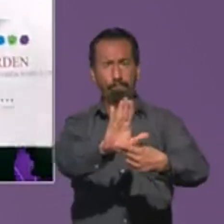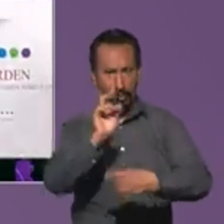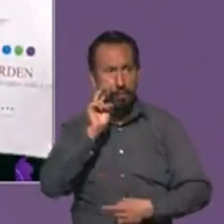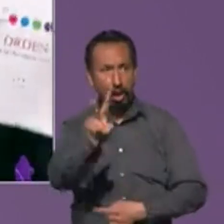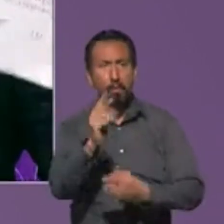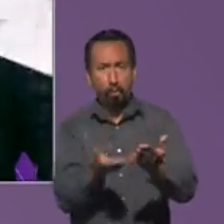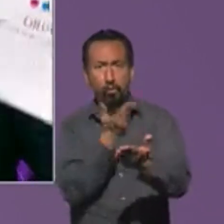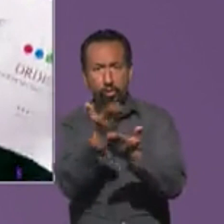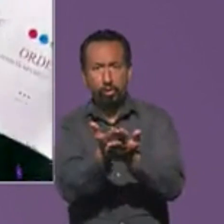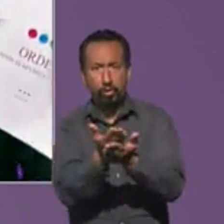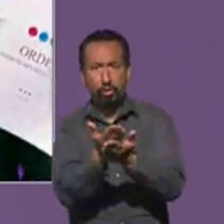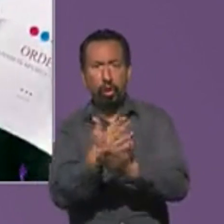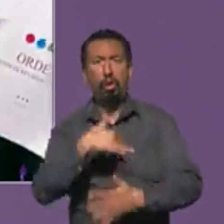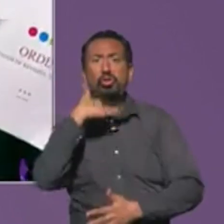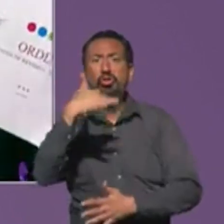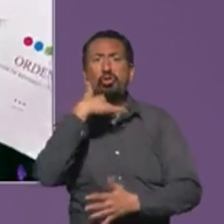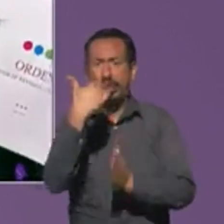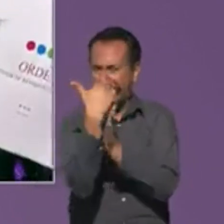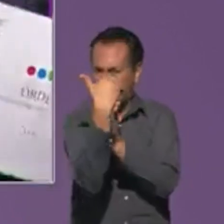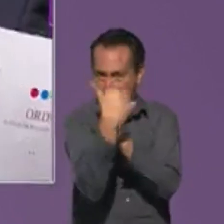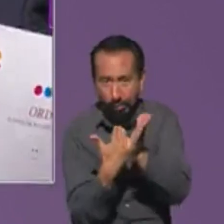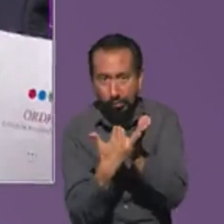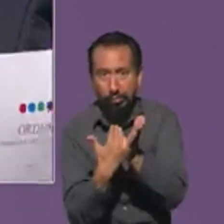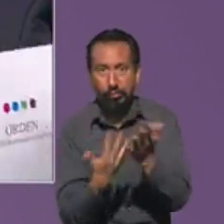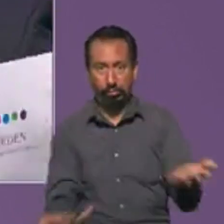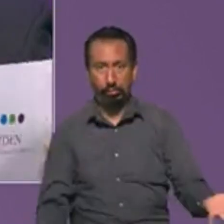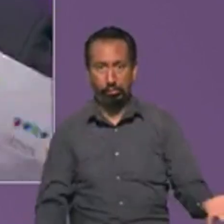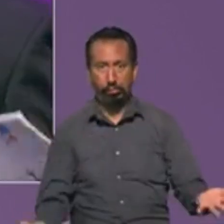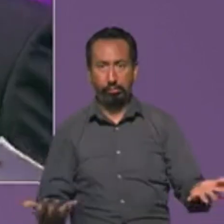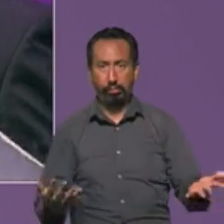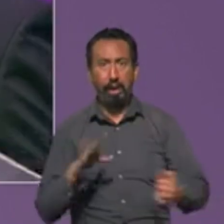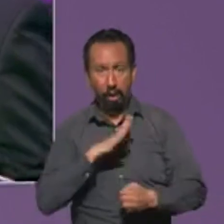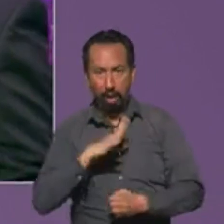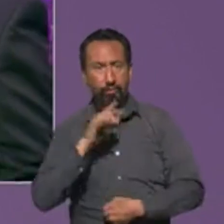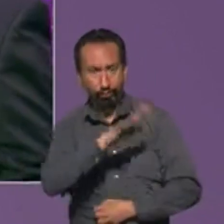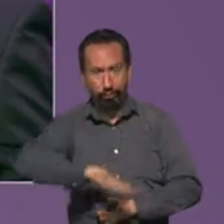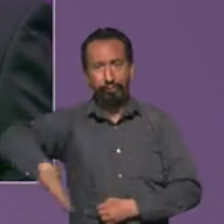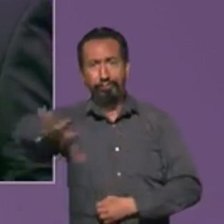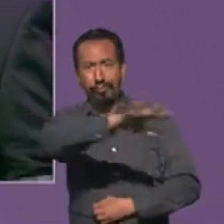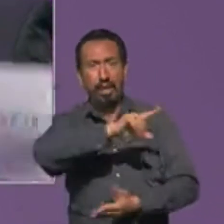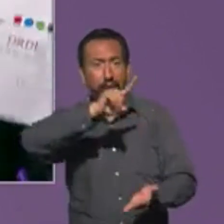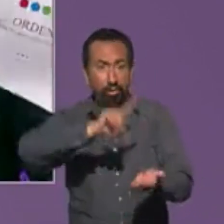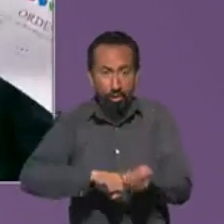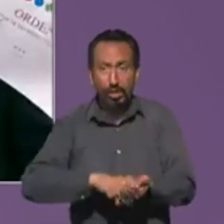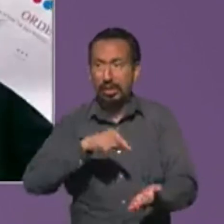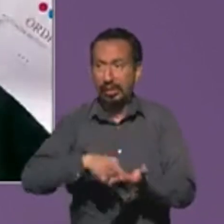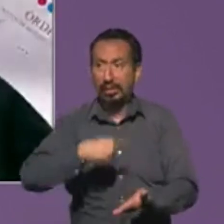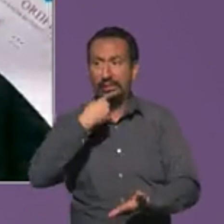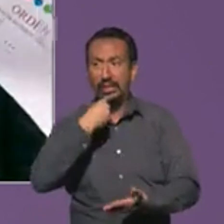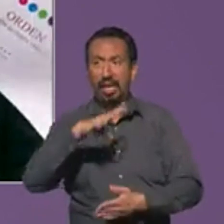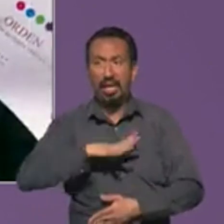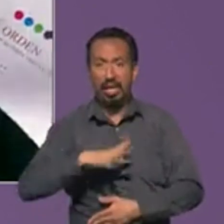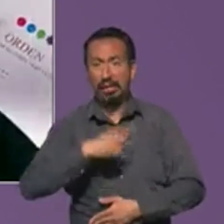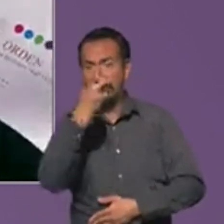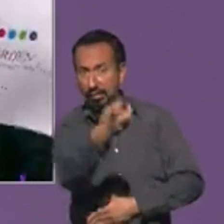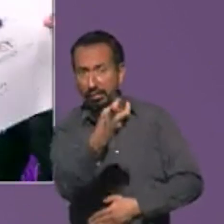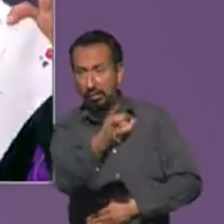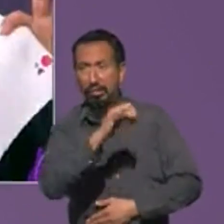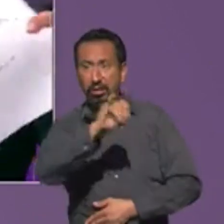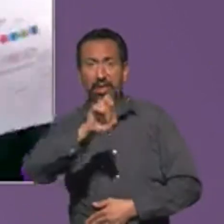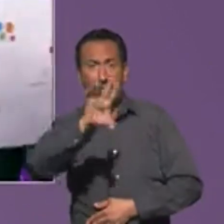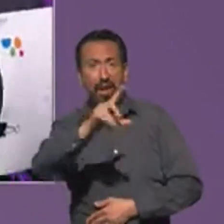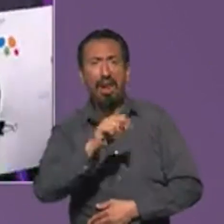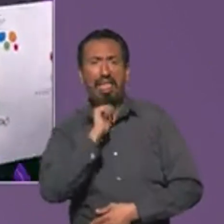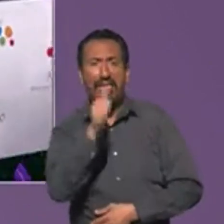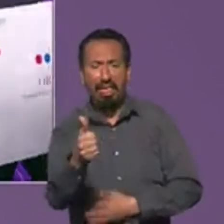para disminuir la corrupción en temas de retenes que hoy están invadidos en temas de intereses í Javier no